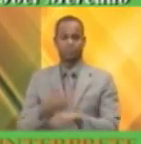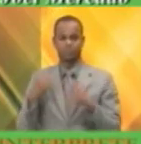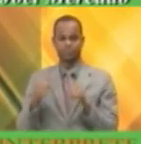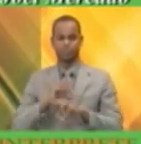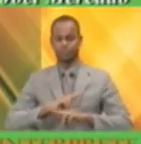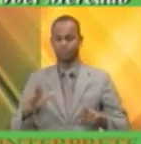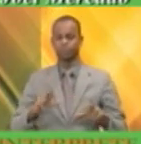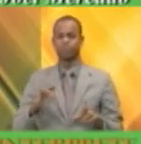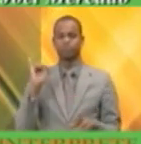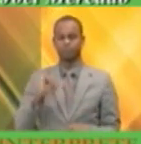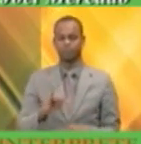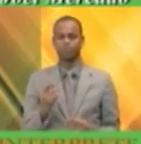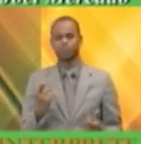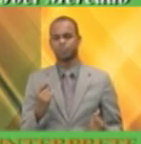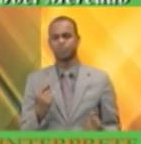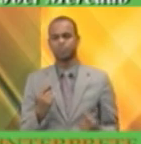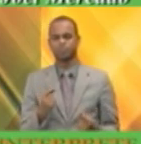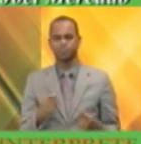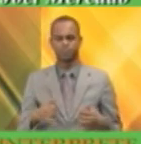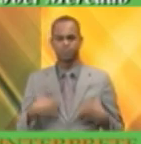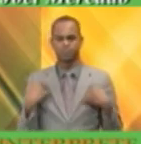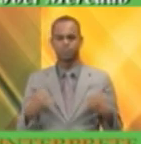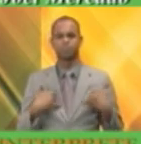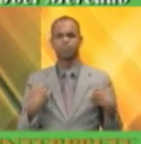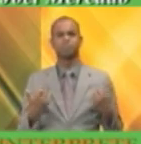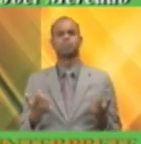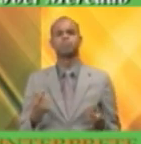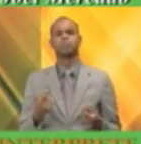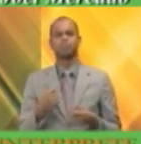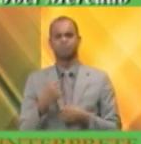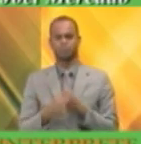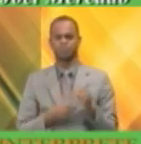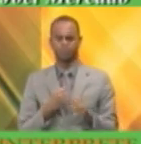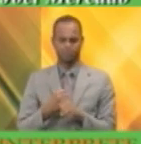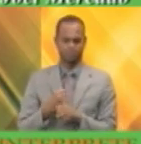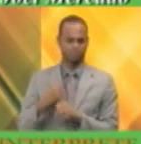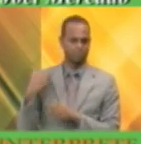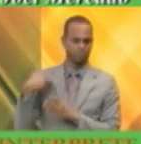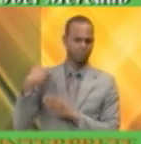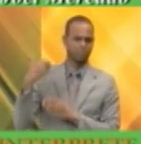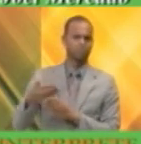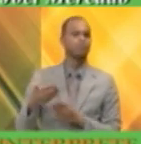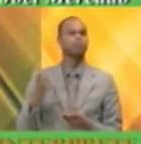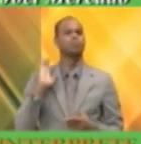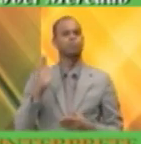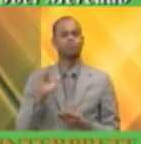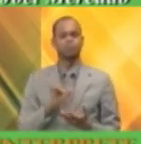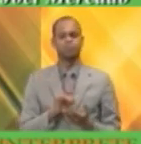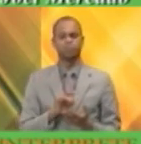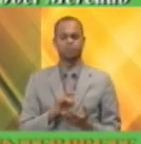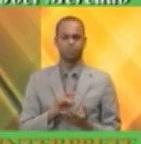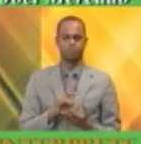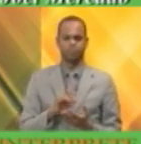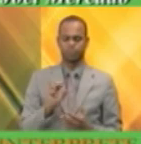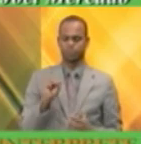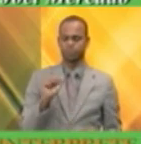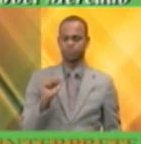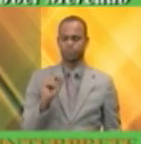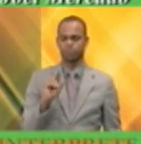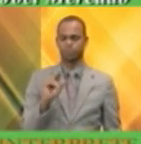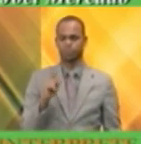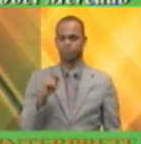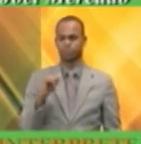preparando precisamente jóvenes que en el año que viene van para Sao Paulo, para allá mismo para